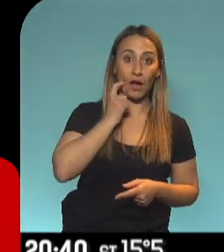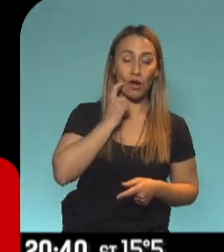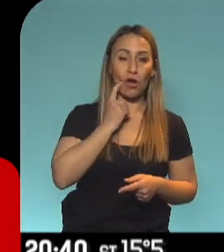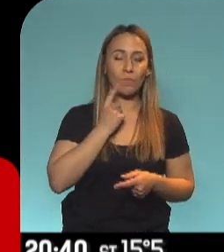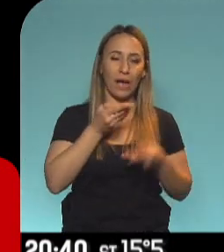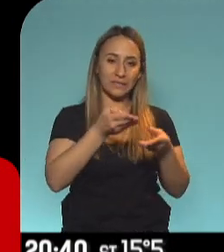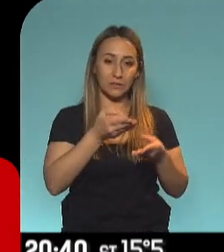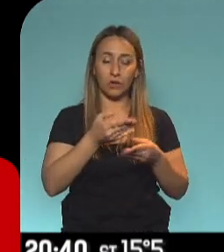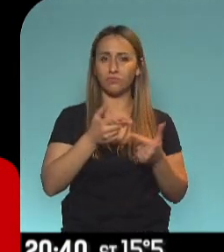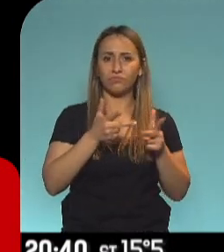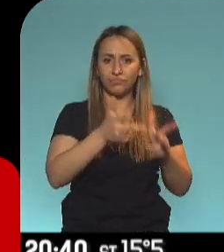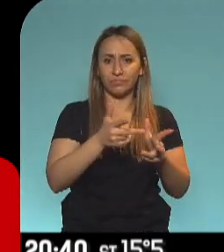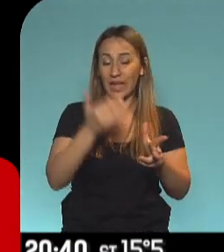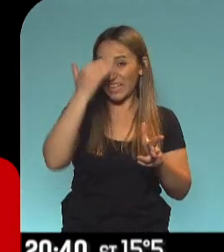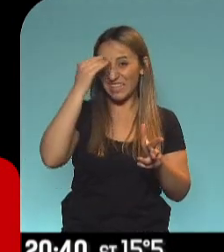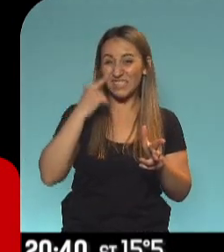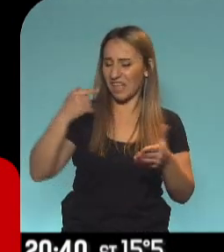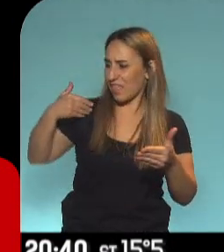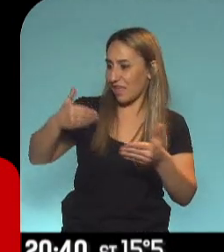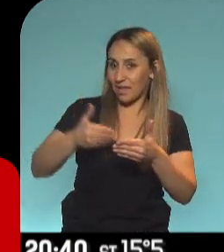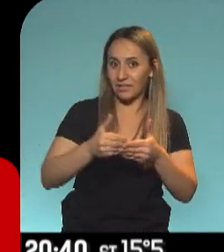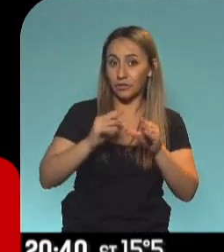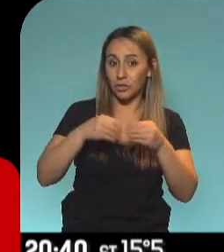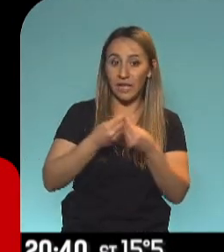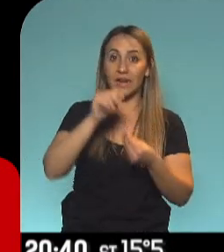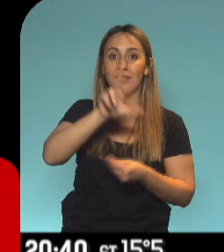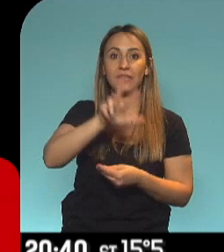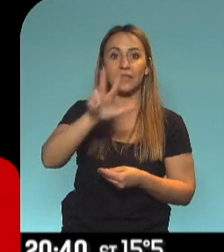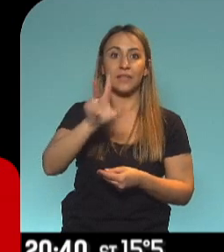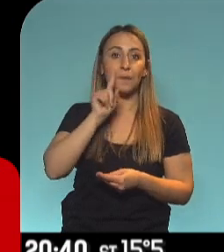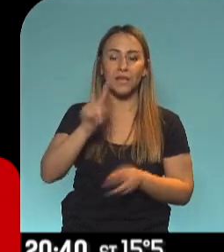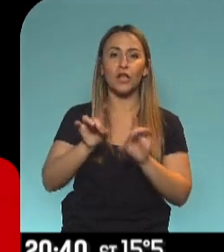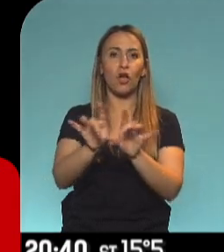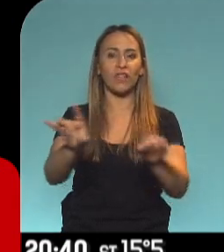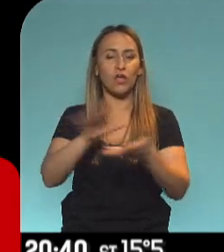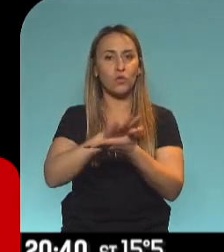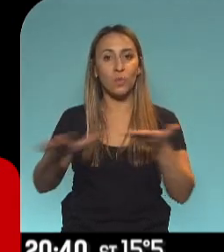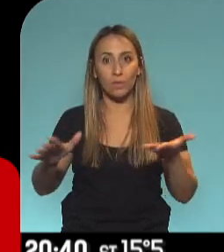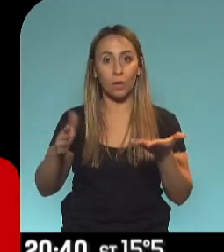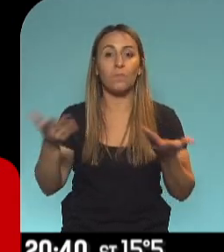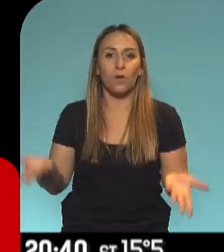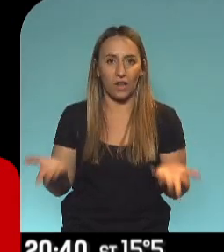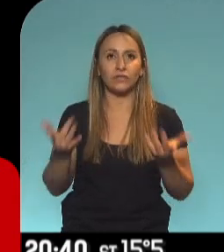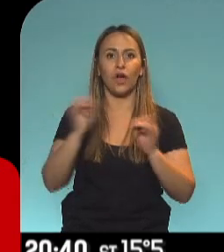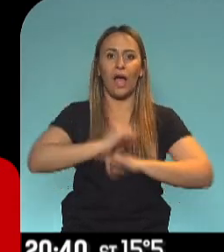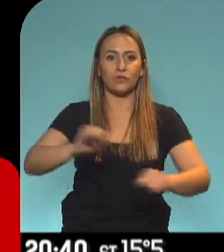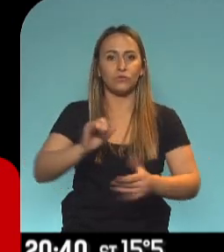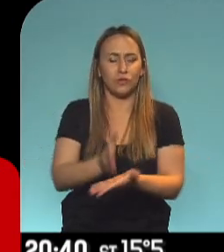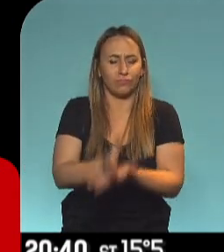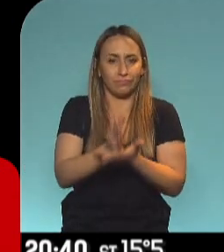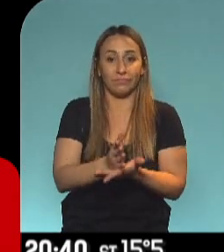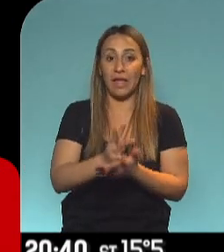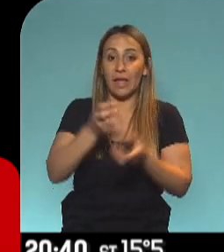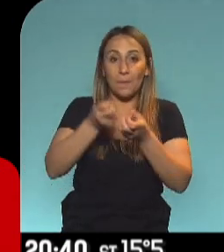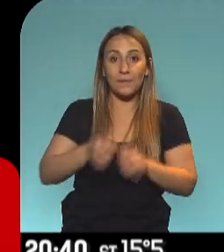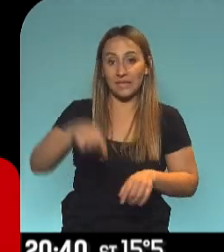últimos 15 días hubo 33.000 casos. Debido a las medidas estrictas que se anunciaron a partir de hoy